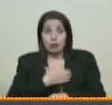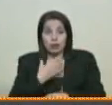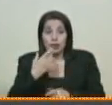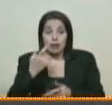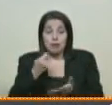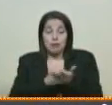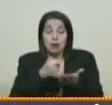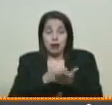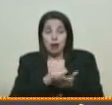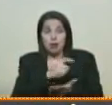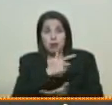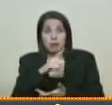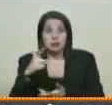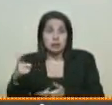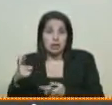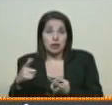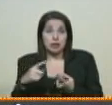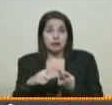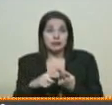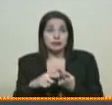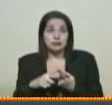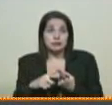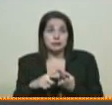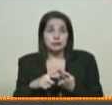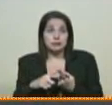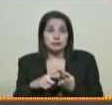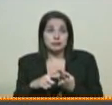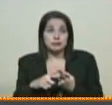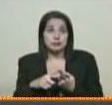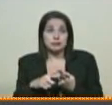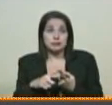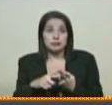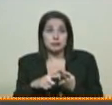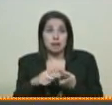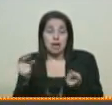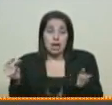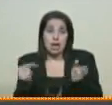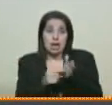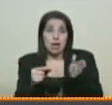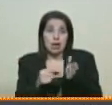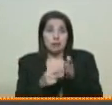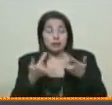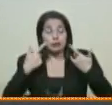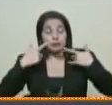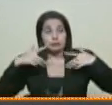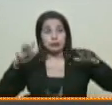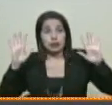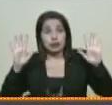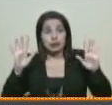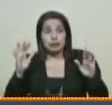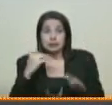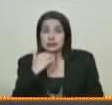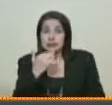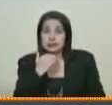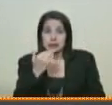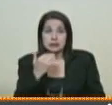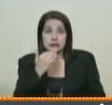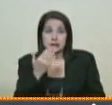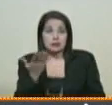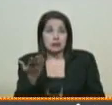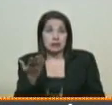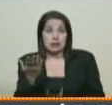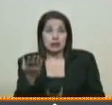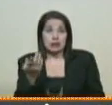pasaje de transporte público, salvo en el Metro de Caracas, que bueno, el Metro de Caracas